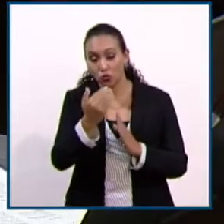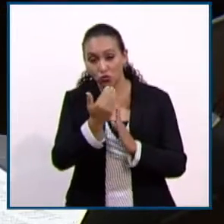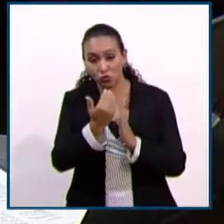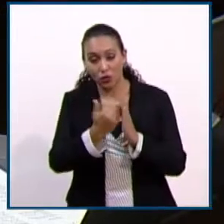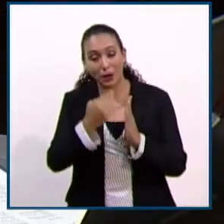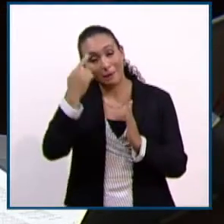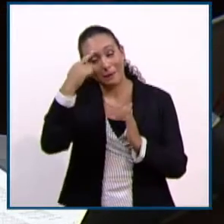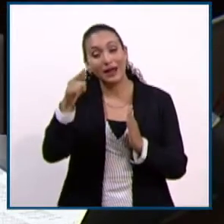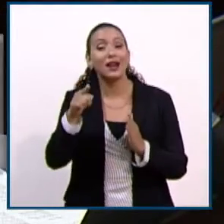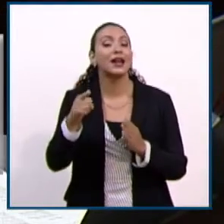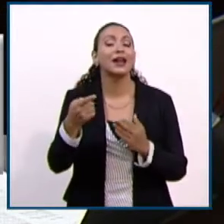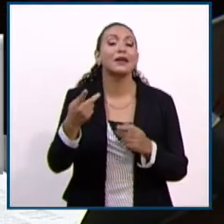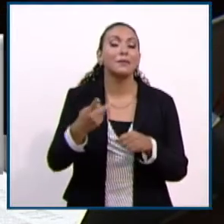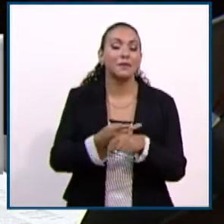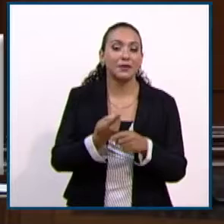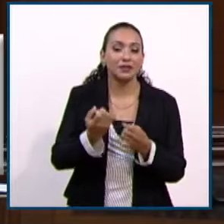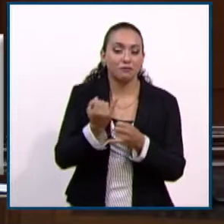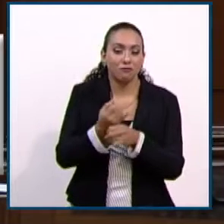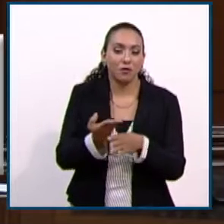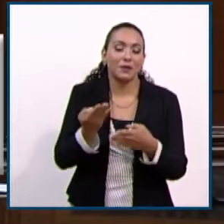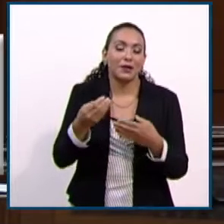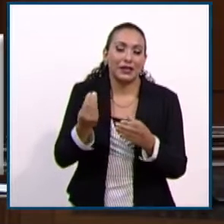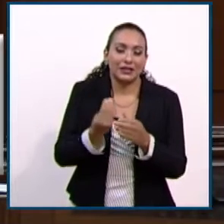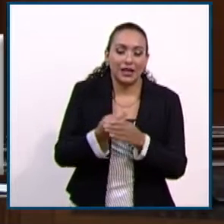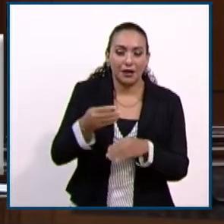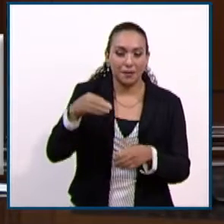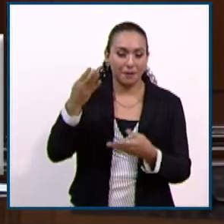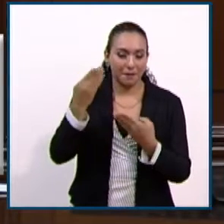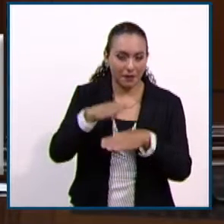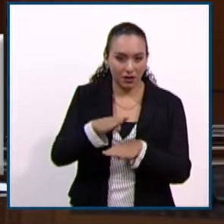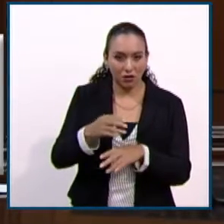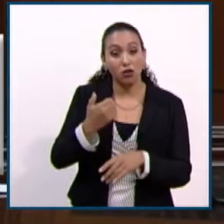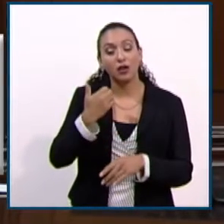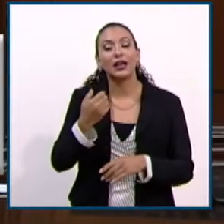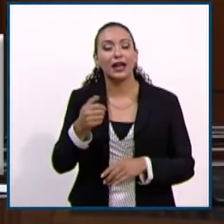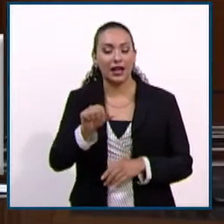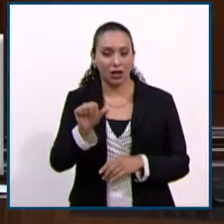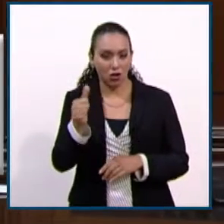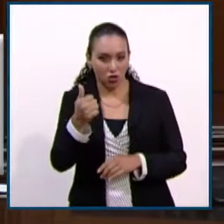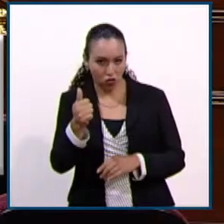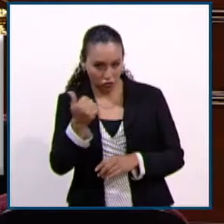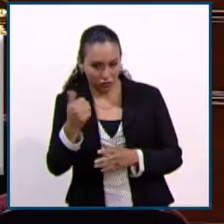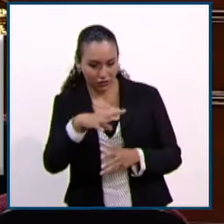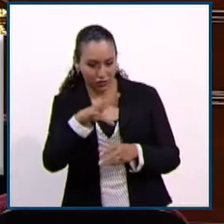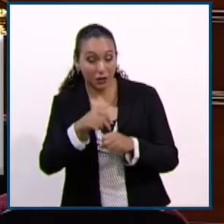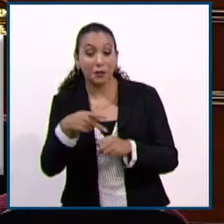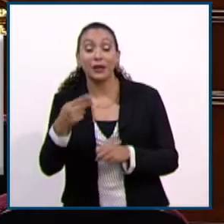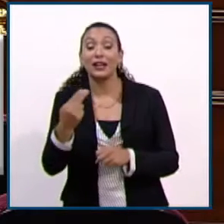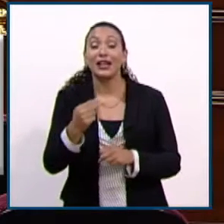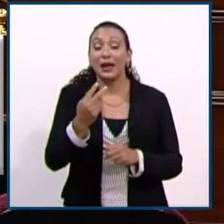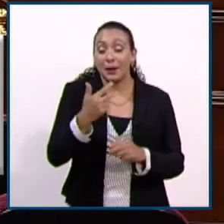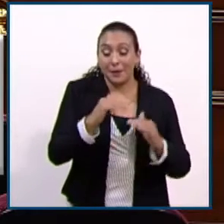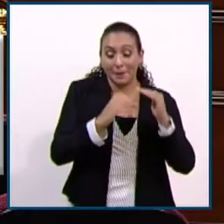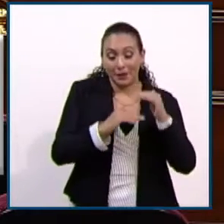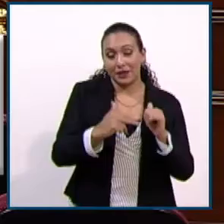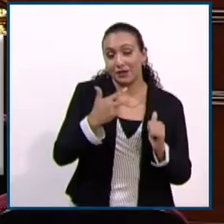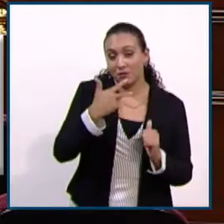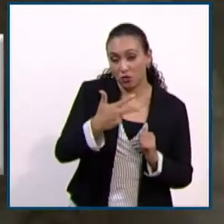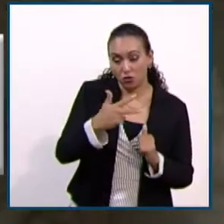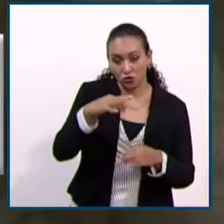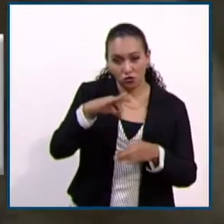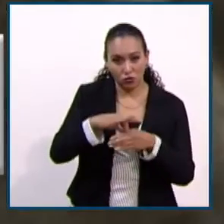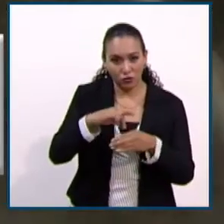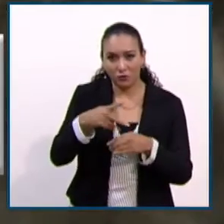secreto bancario. Necesitaba al menos 8 votos para expulsar del sistema normativo el artículo 142,